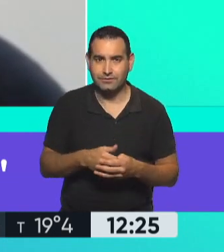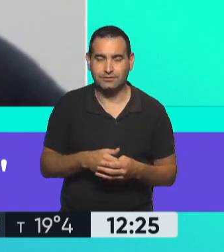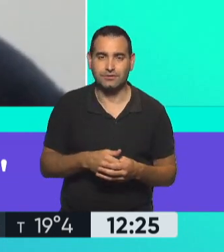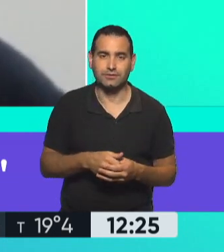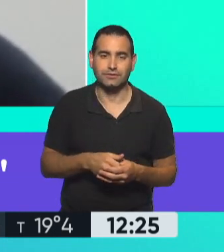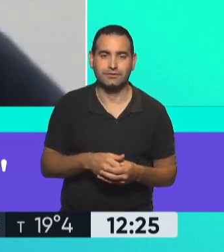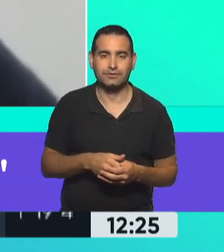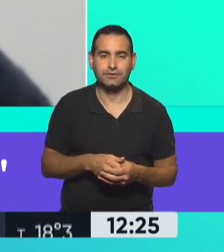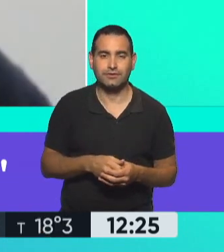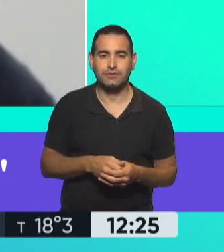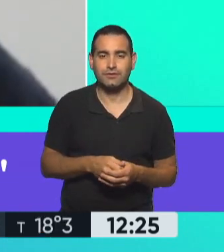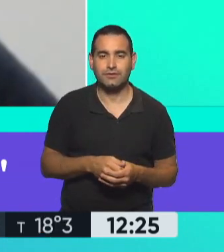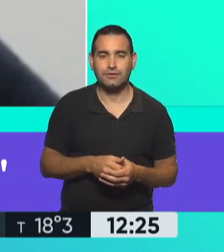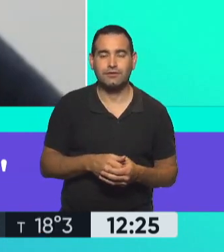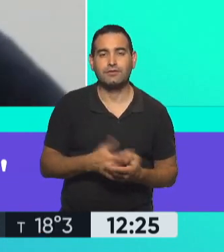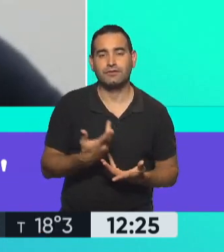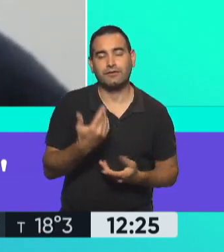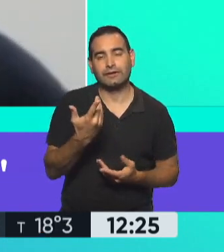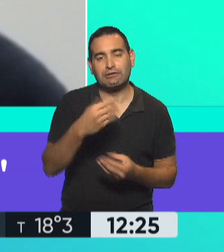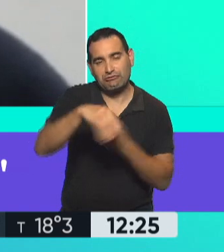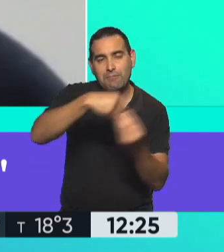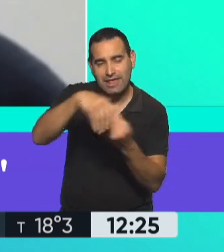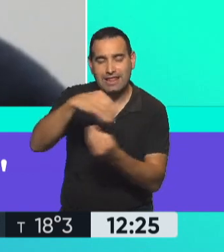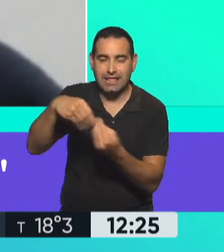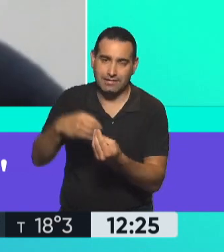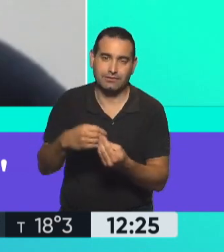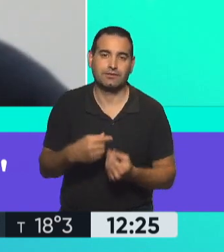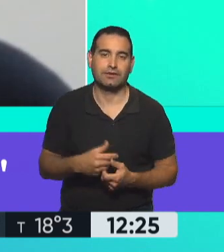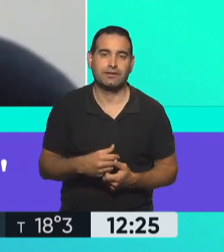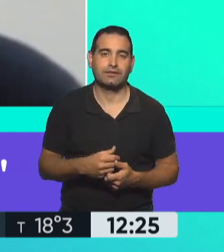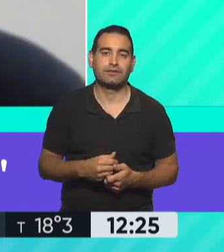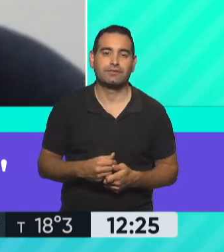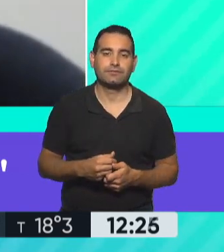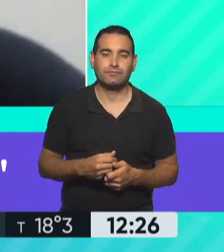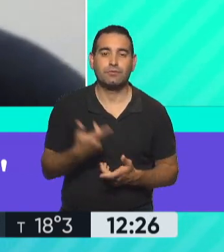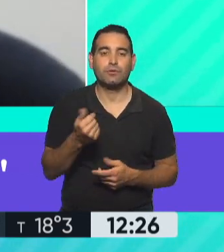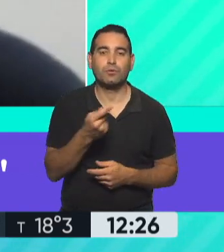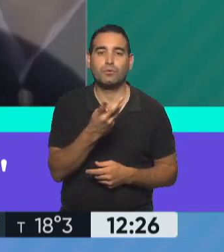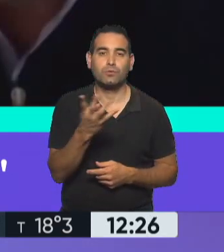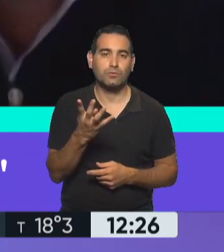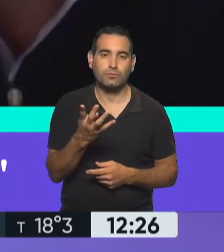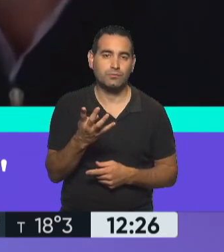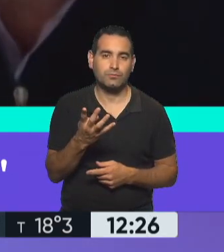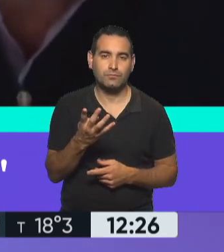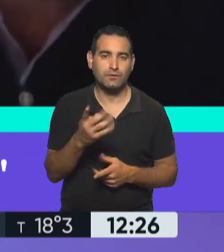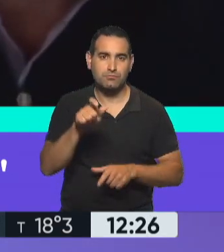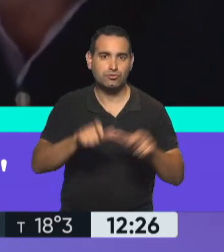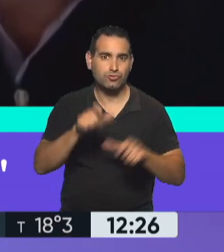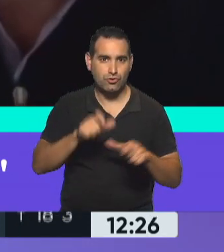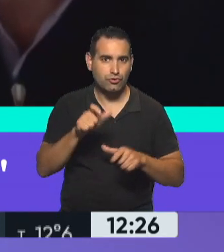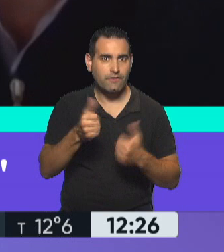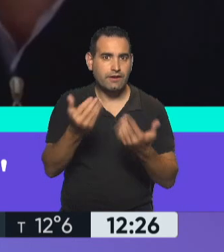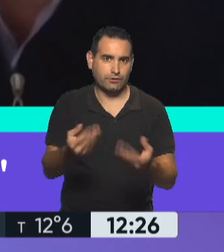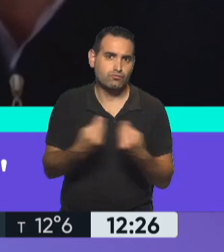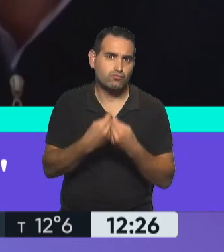usuario ahí tenemos que calcular que hay que multiplicarlo por 3, que es un promedio, para calcular la cantidad de personas que se van a